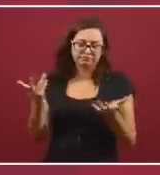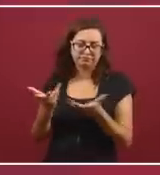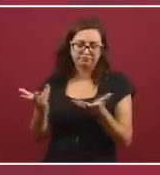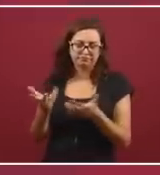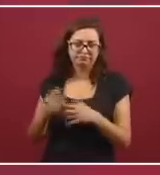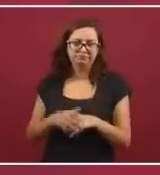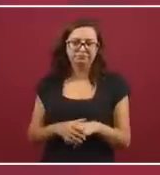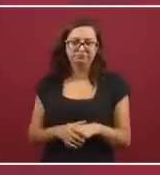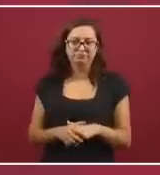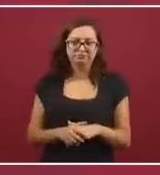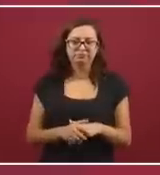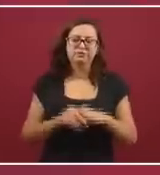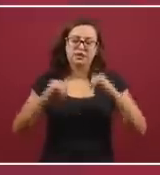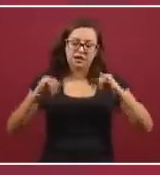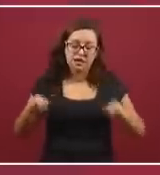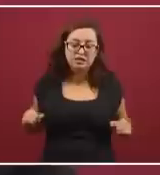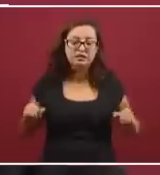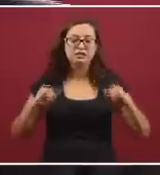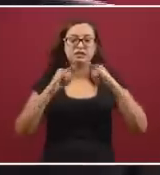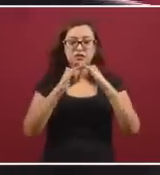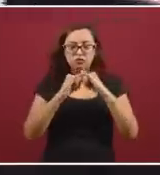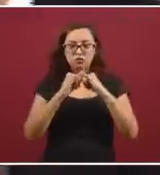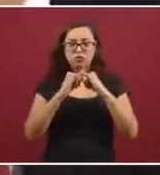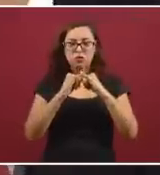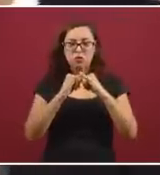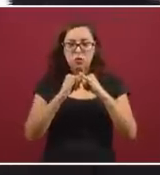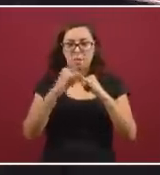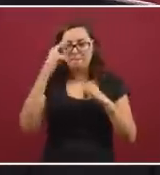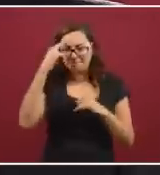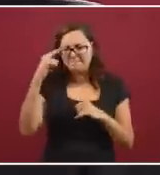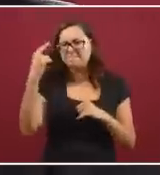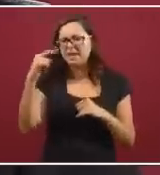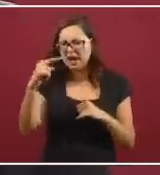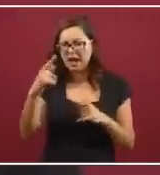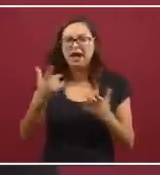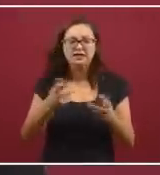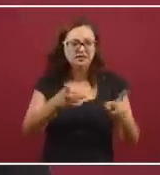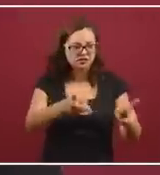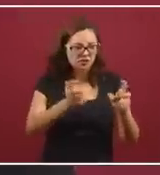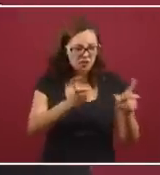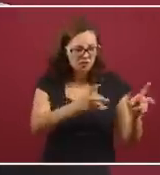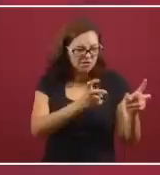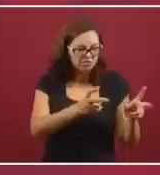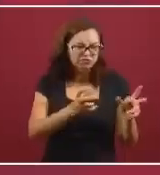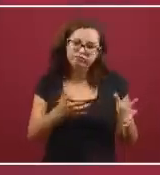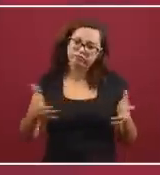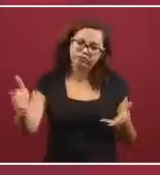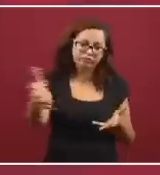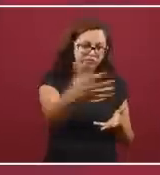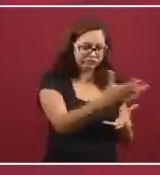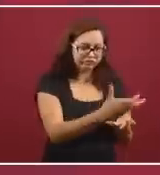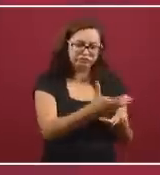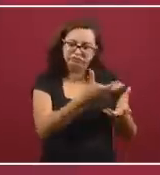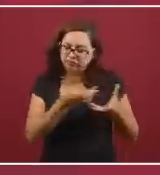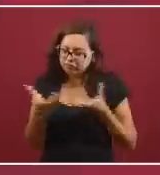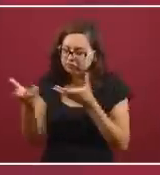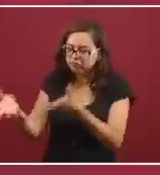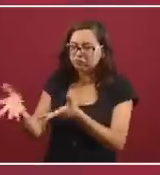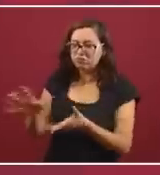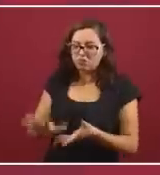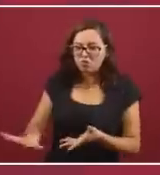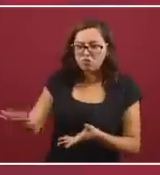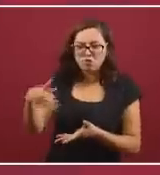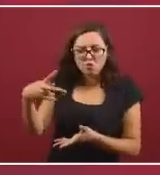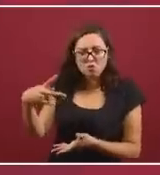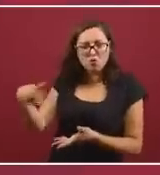que se llama así instituto para devolverle al pueblo lo robado y yo espero que empiece a